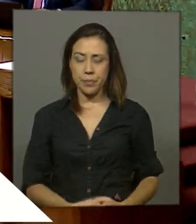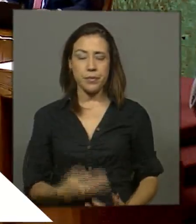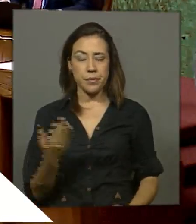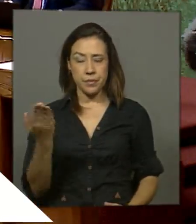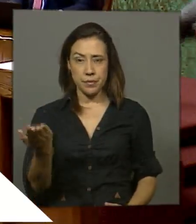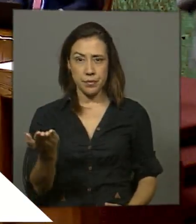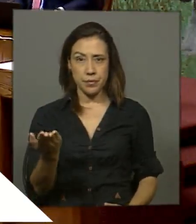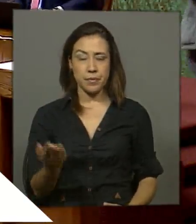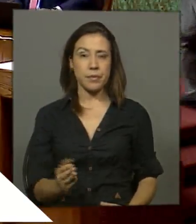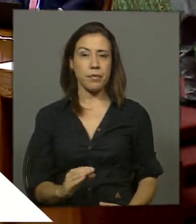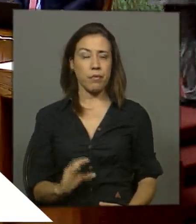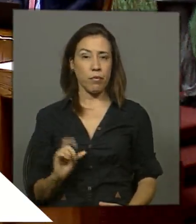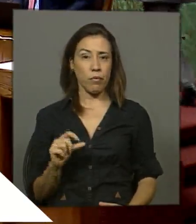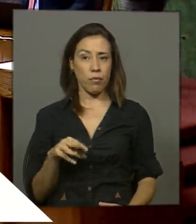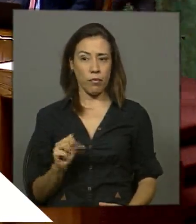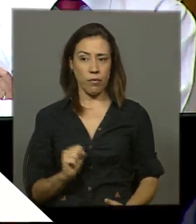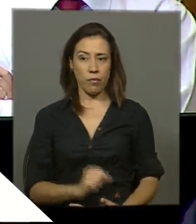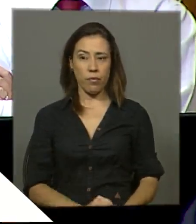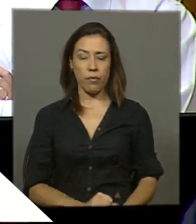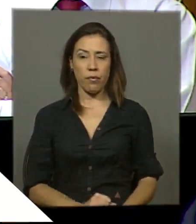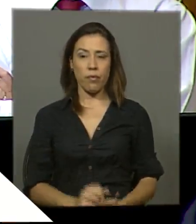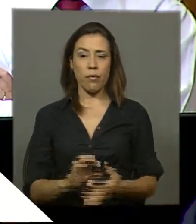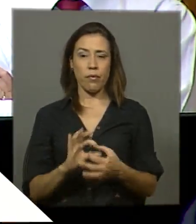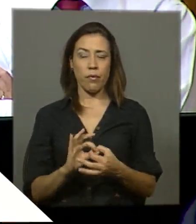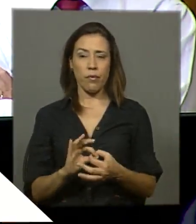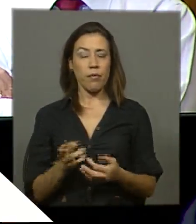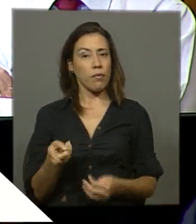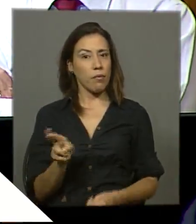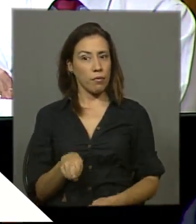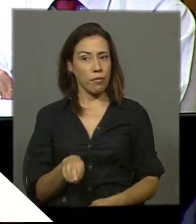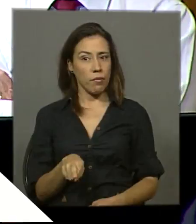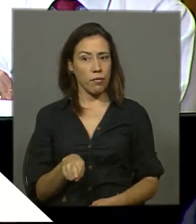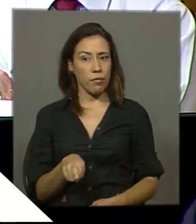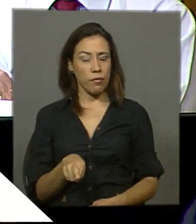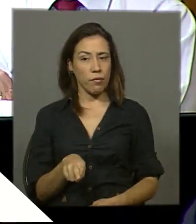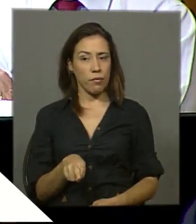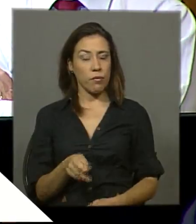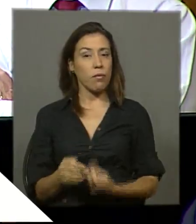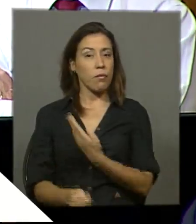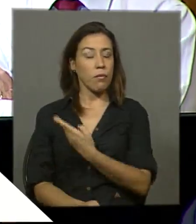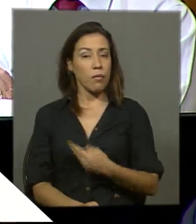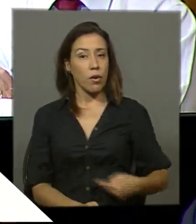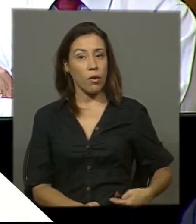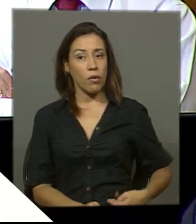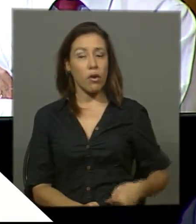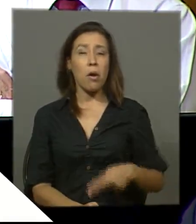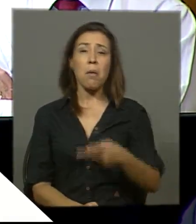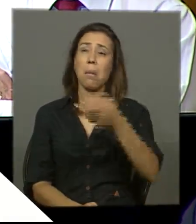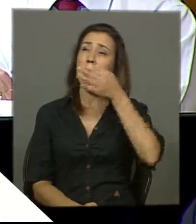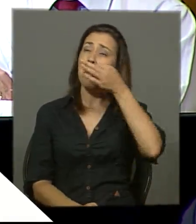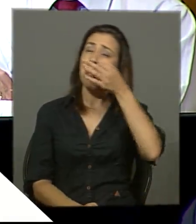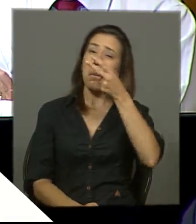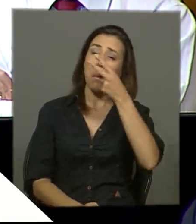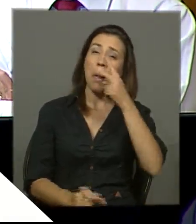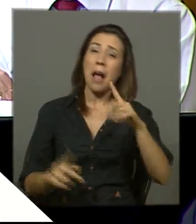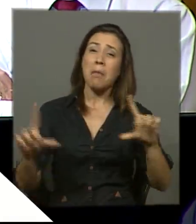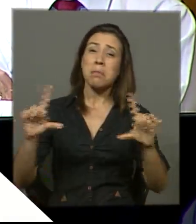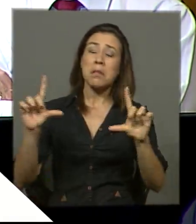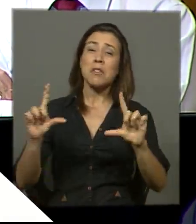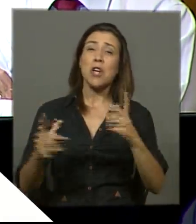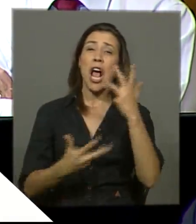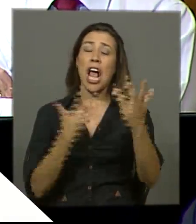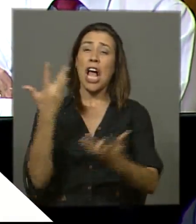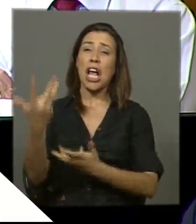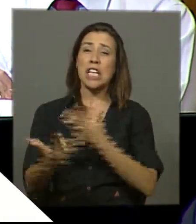coloma por favor Gracias presidente reitero el gobierno estaba viendo los incendios por